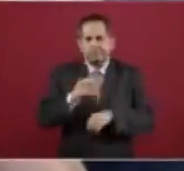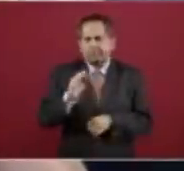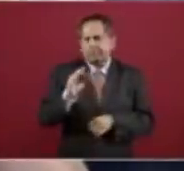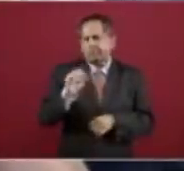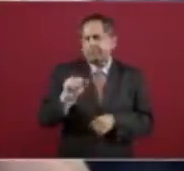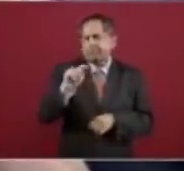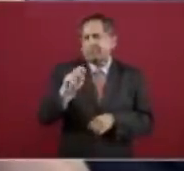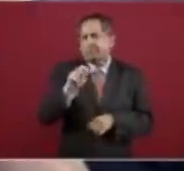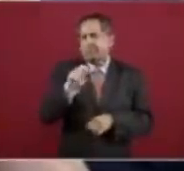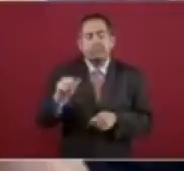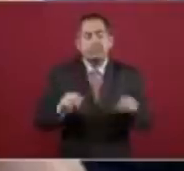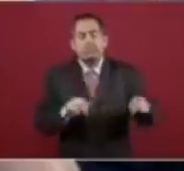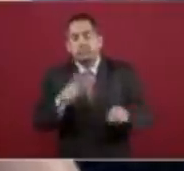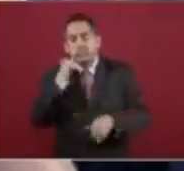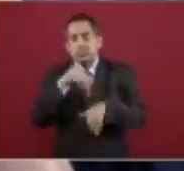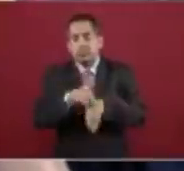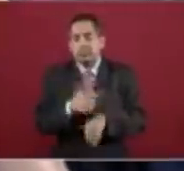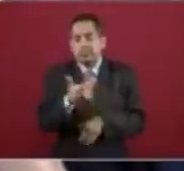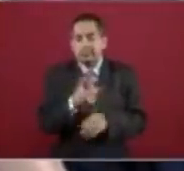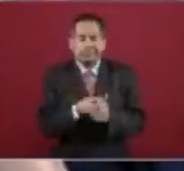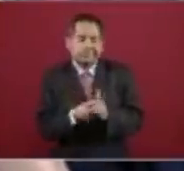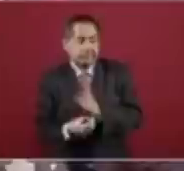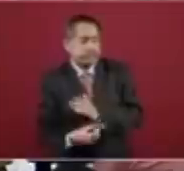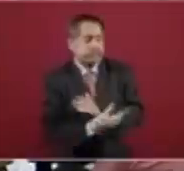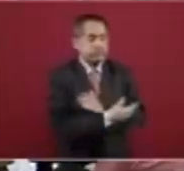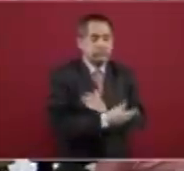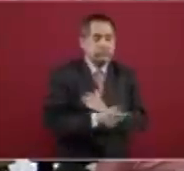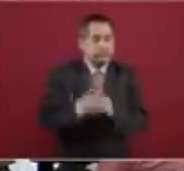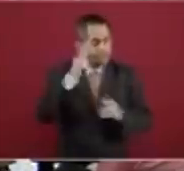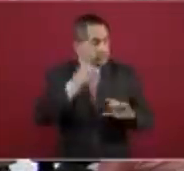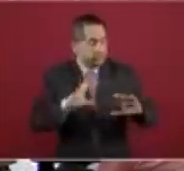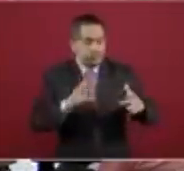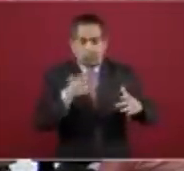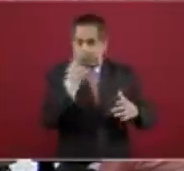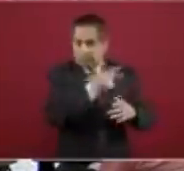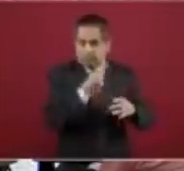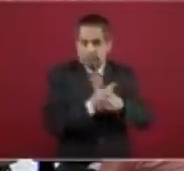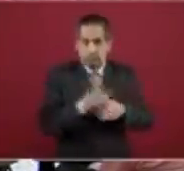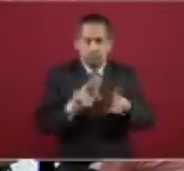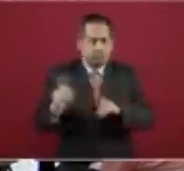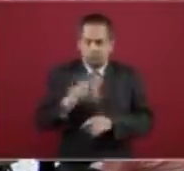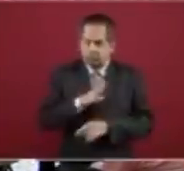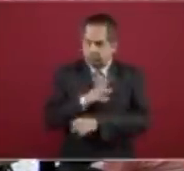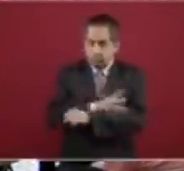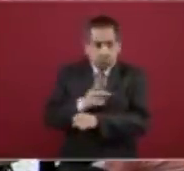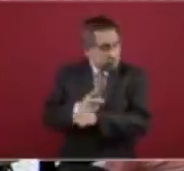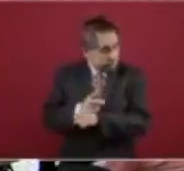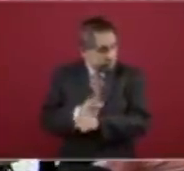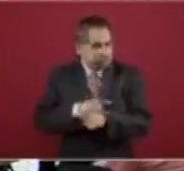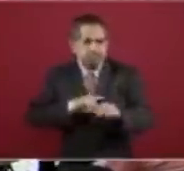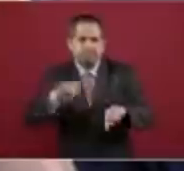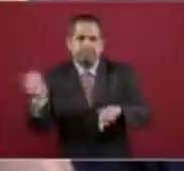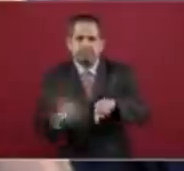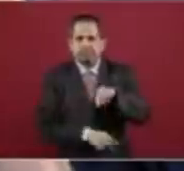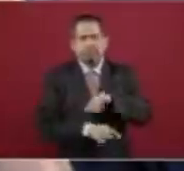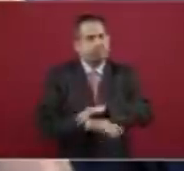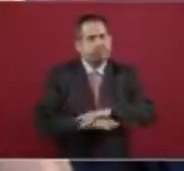por negarse a desviar recursos públicos a las cuentas y asignar obra de forma directa a los